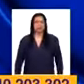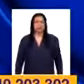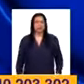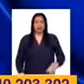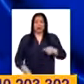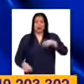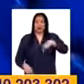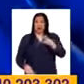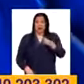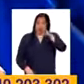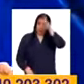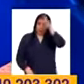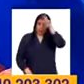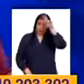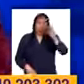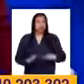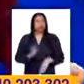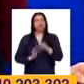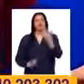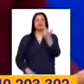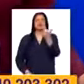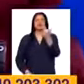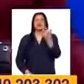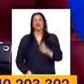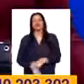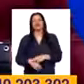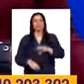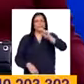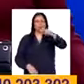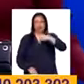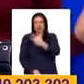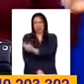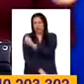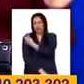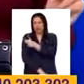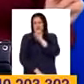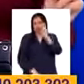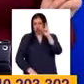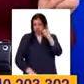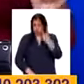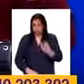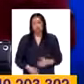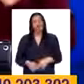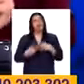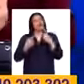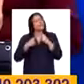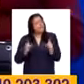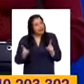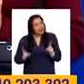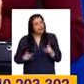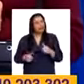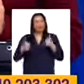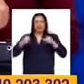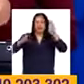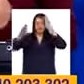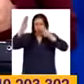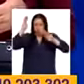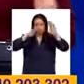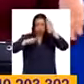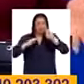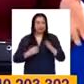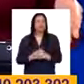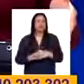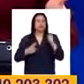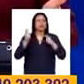Nuestro país ha superado la cifra de 13 millones de vacunados con ambas dosis. Sin embargo, lo que causa preocupación es la cifra